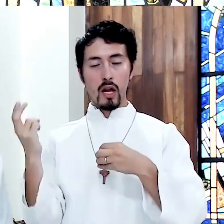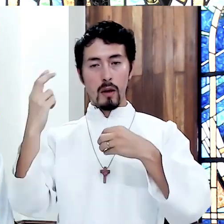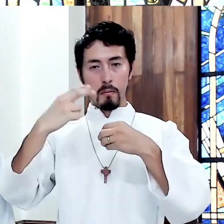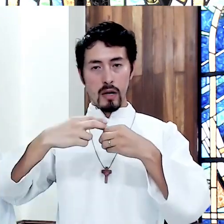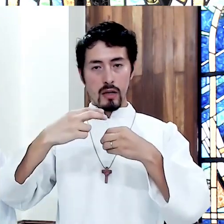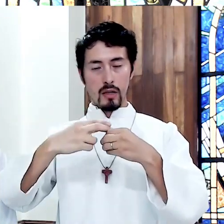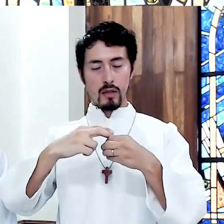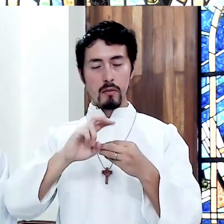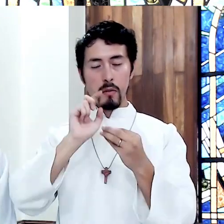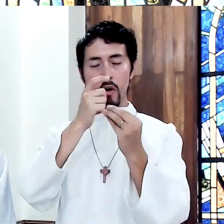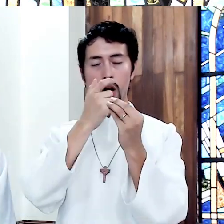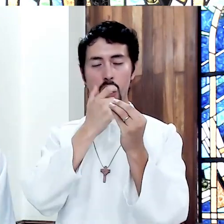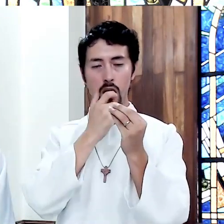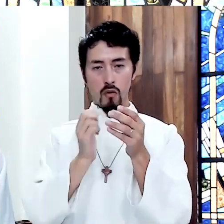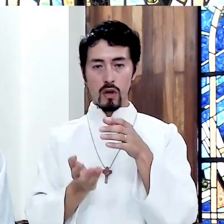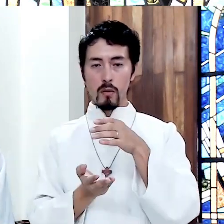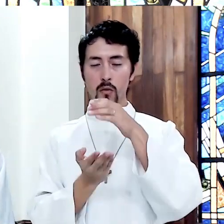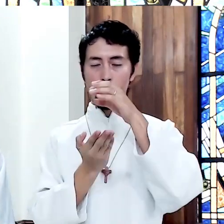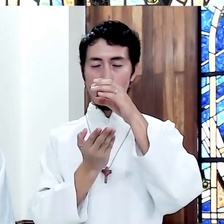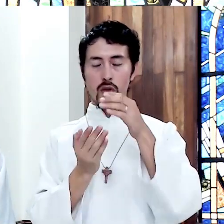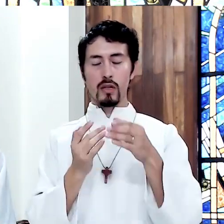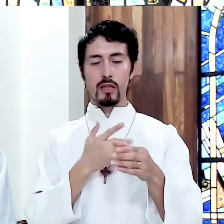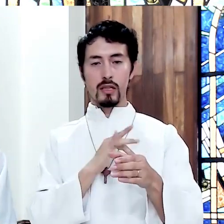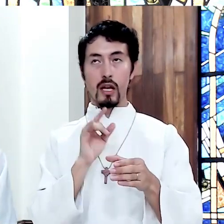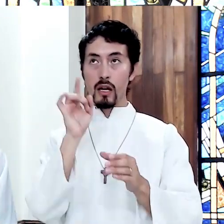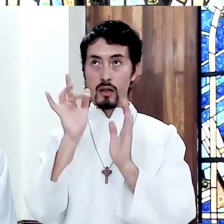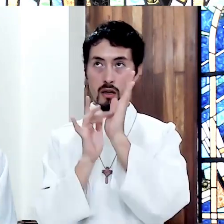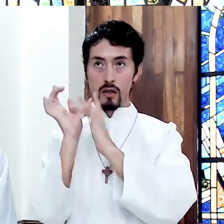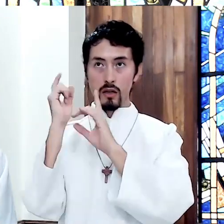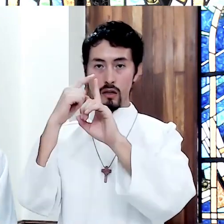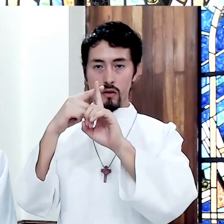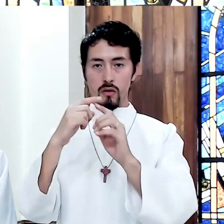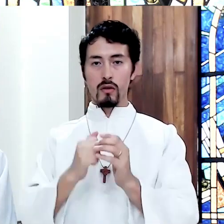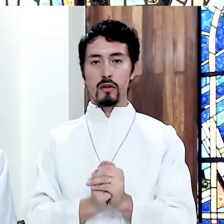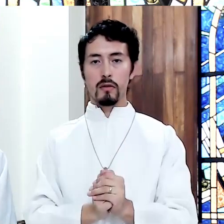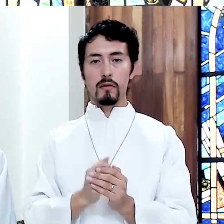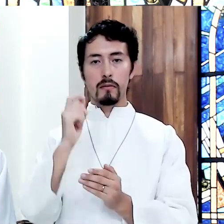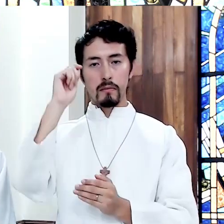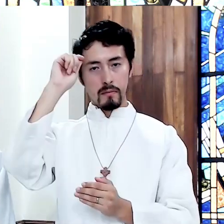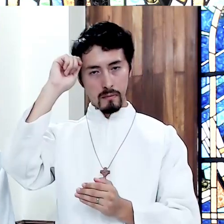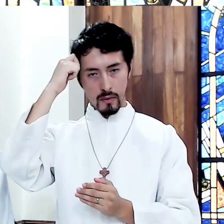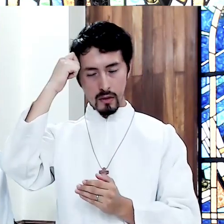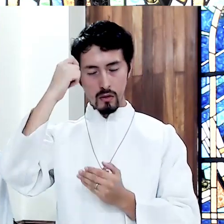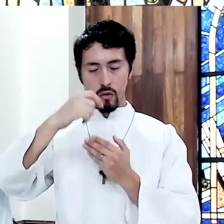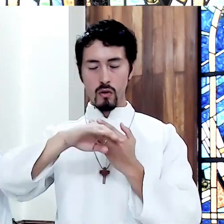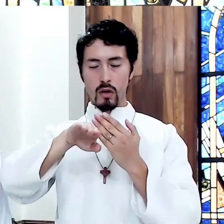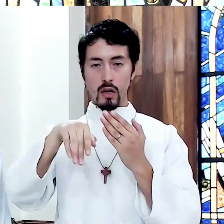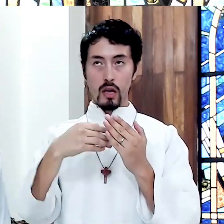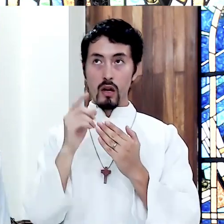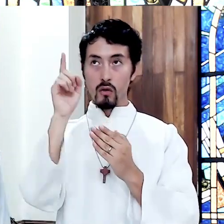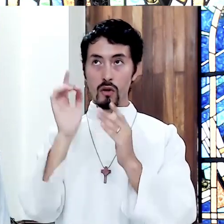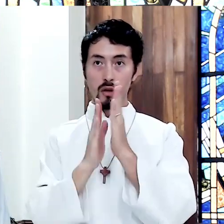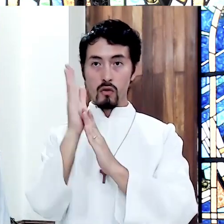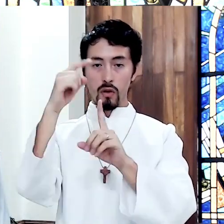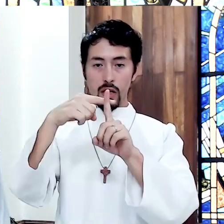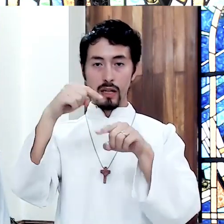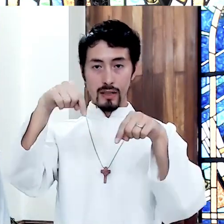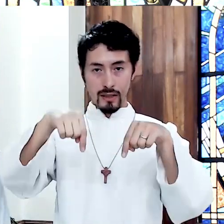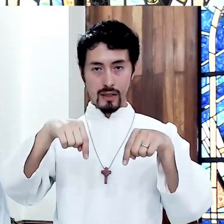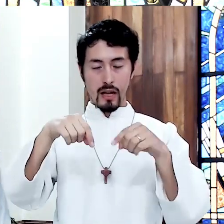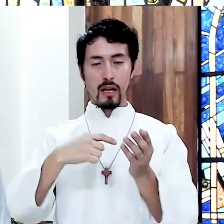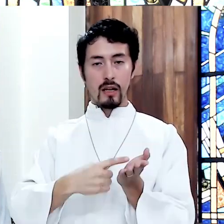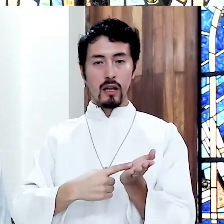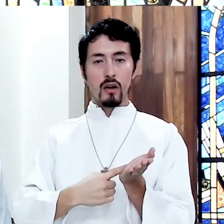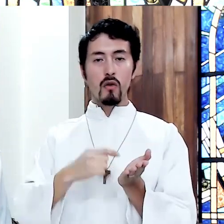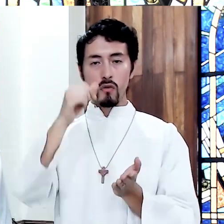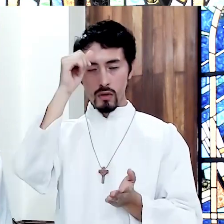la sangre de Cristo. Acuérdate, Señor, de tu Iglesia extendida por toda la tierra y reunida aquí en el